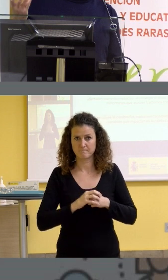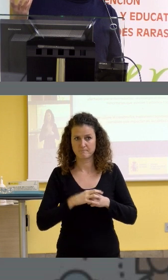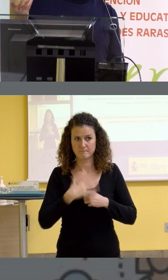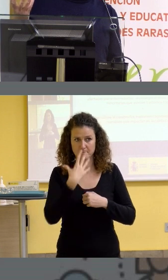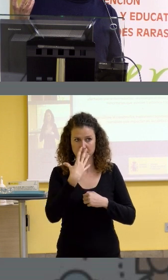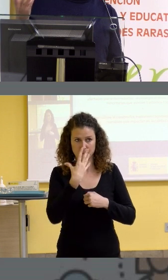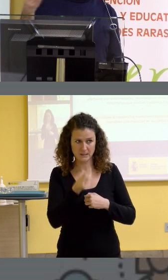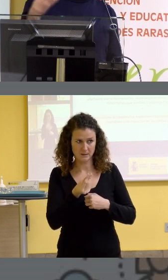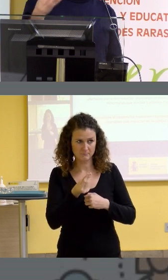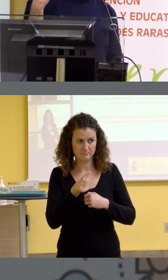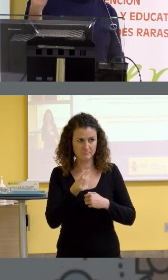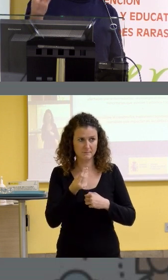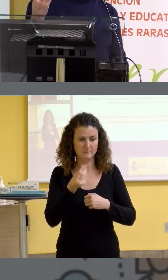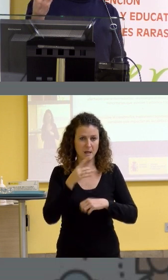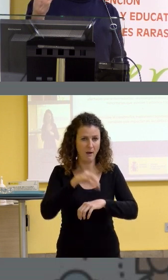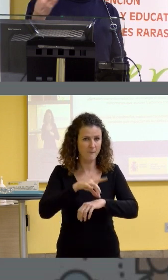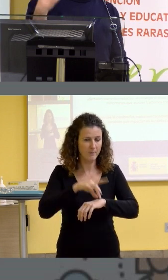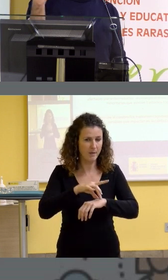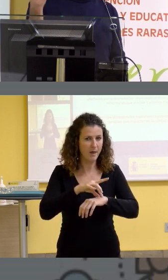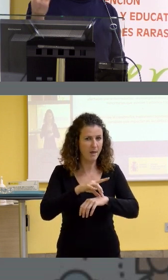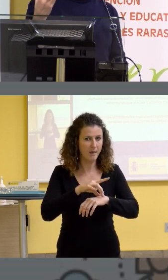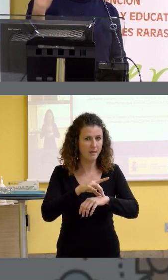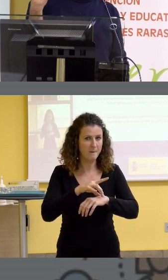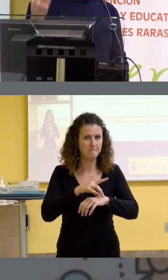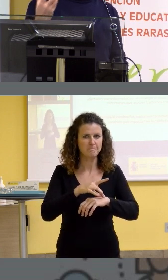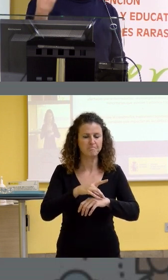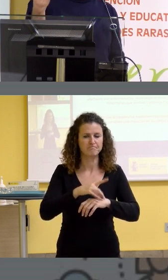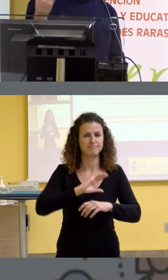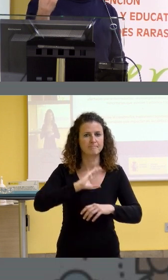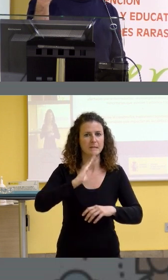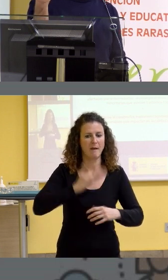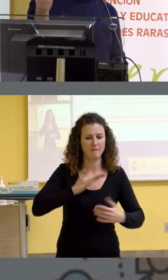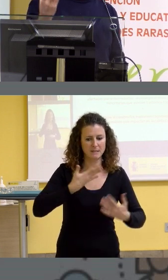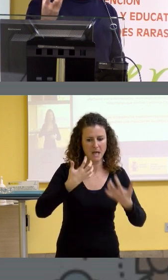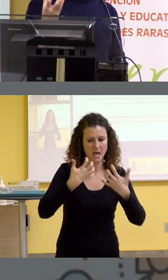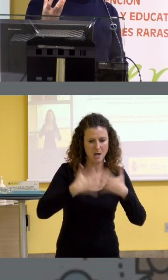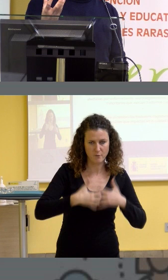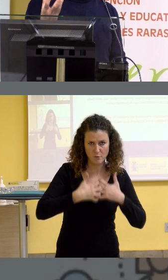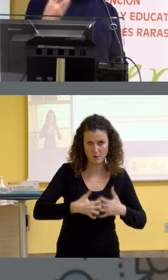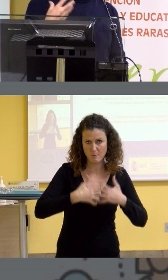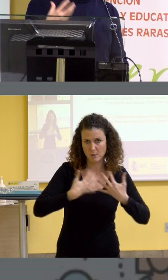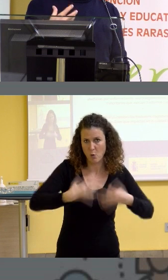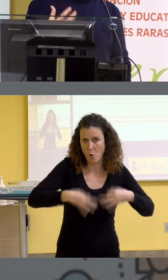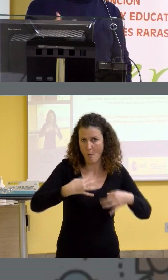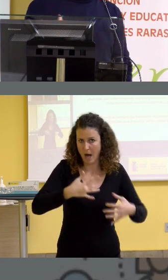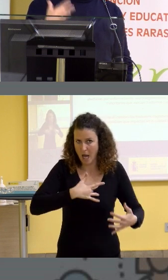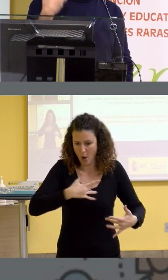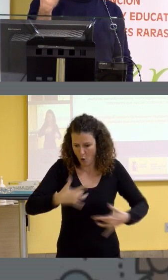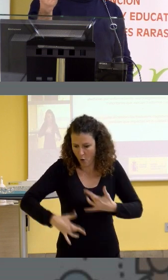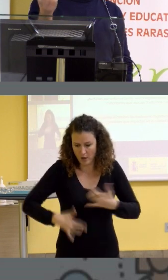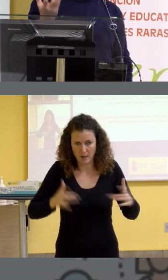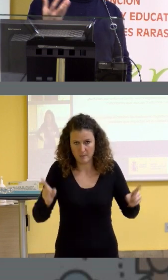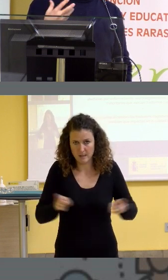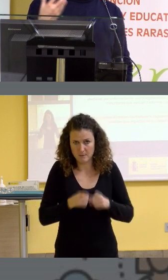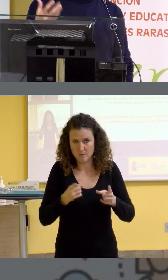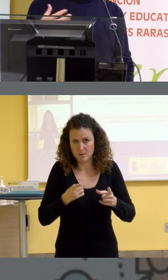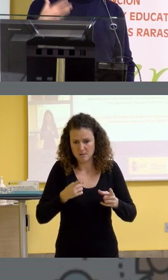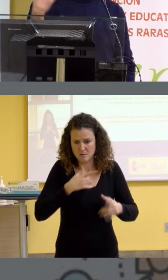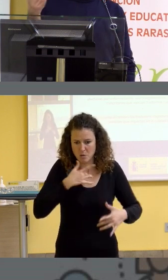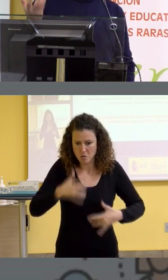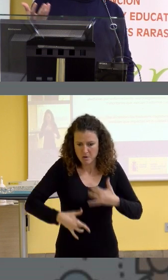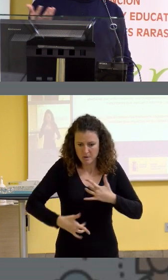¿Entendéis la pregunta? Son enfermedades que estropean el funcionamiento normal de un órgano del cual depende el cómo expresamos